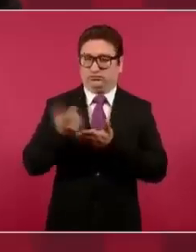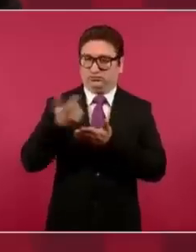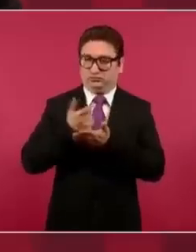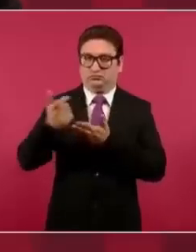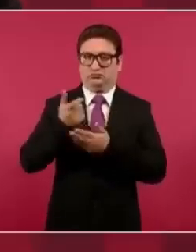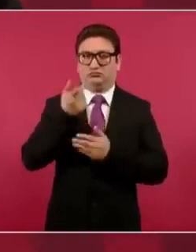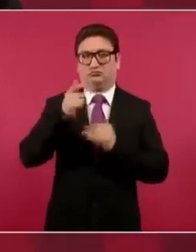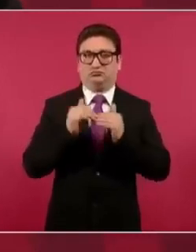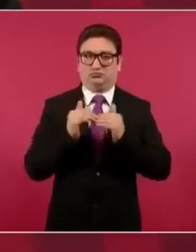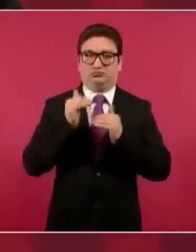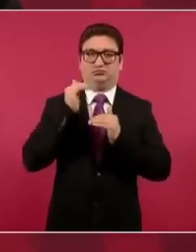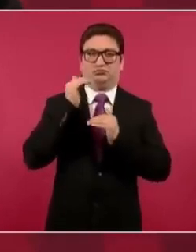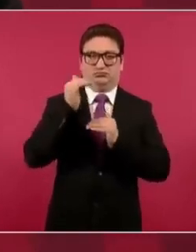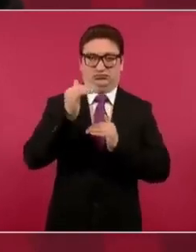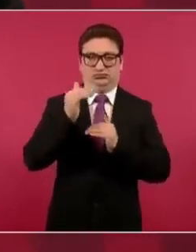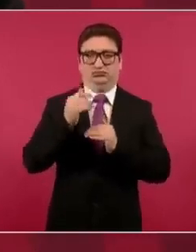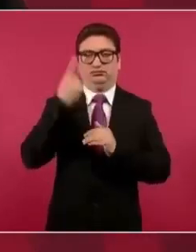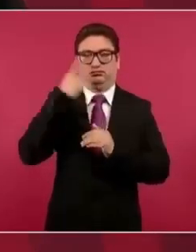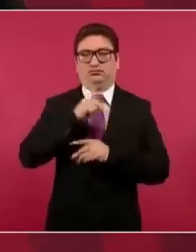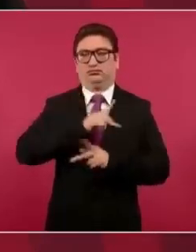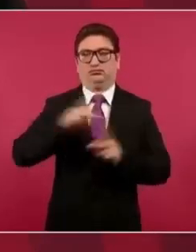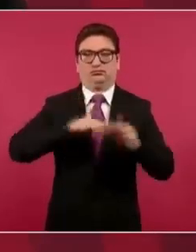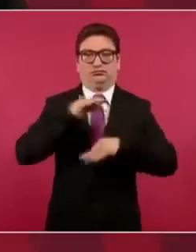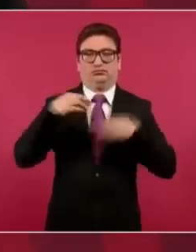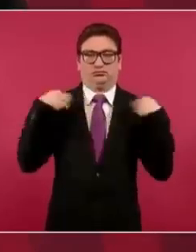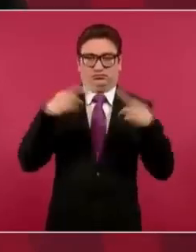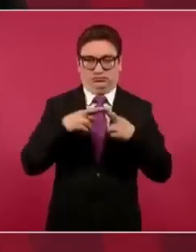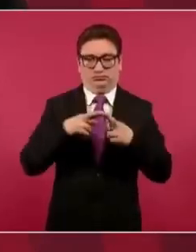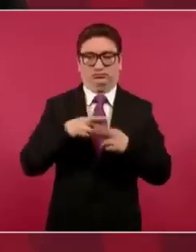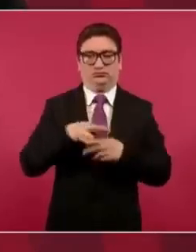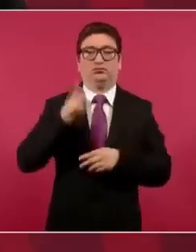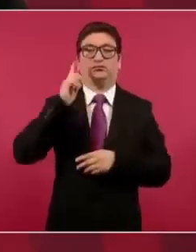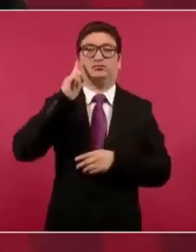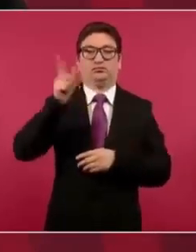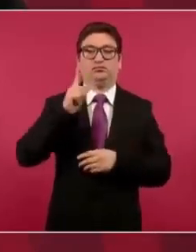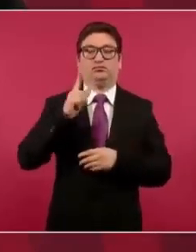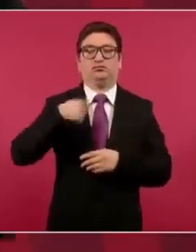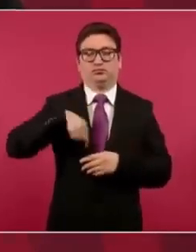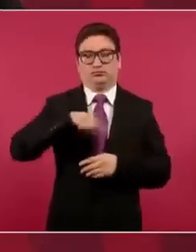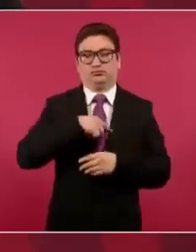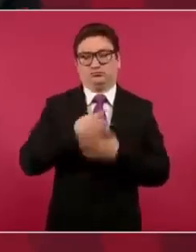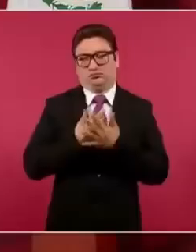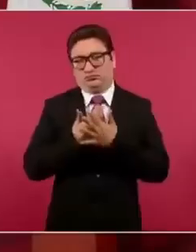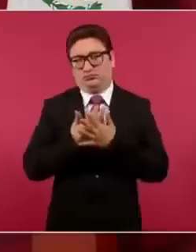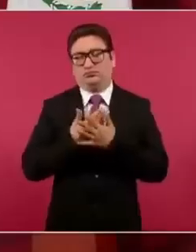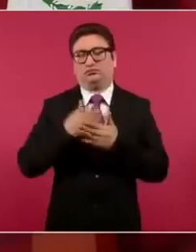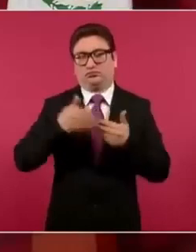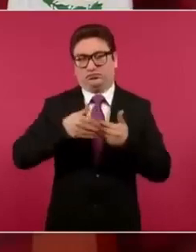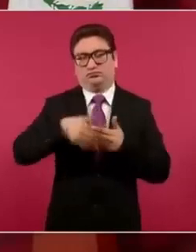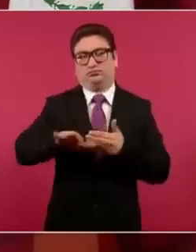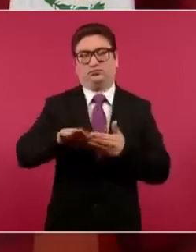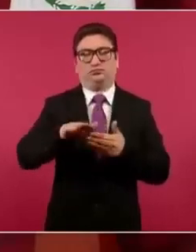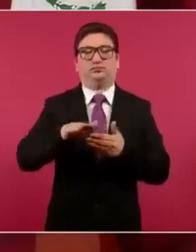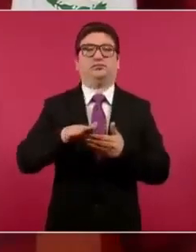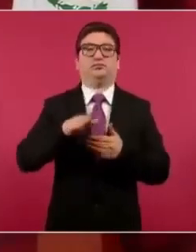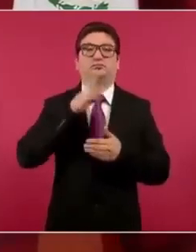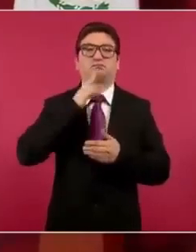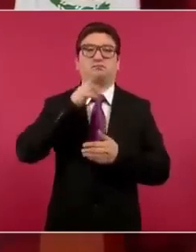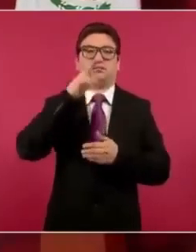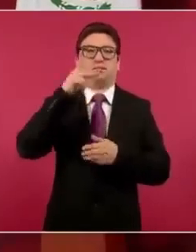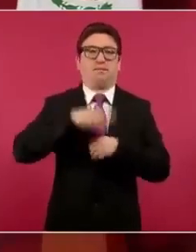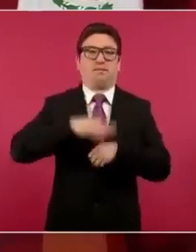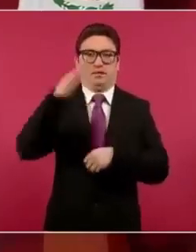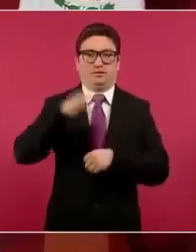salario del magisterio y yo espero que podamos hacia adelante mejorar